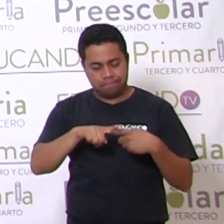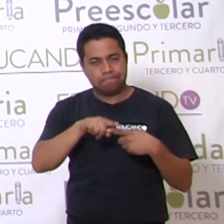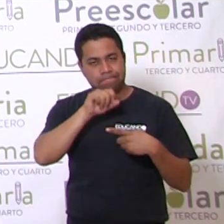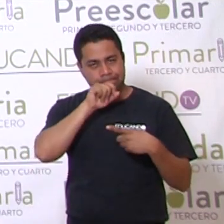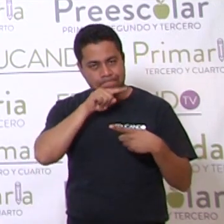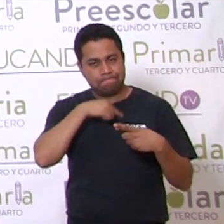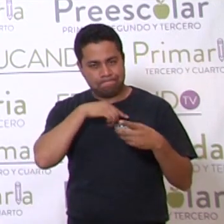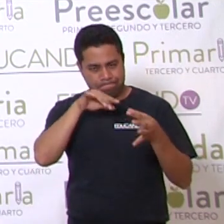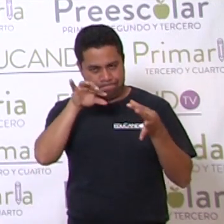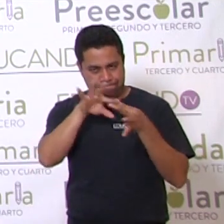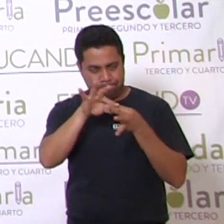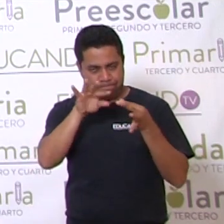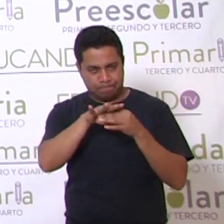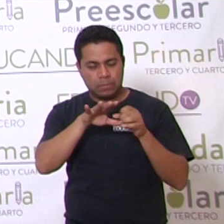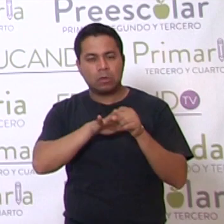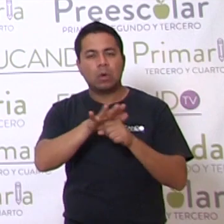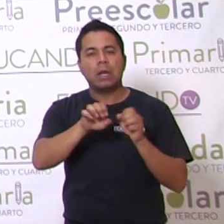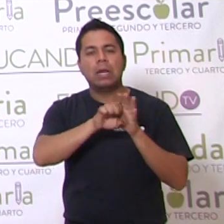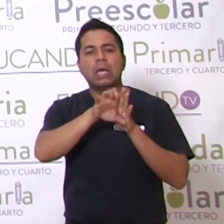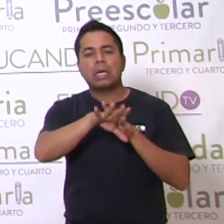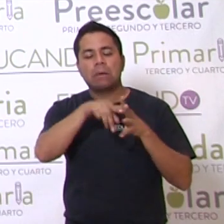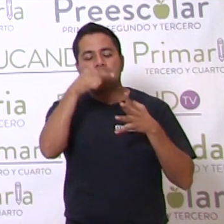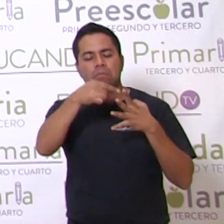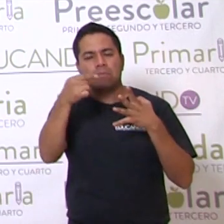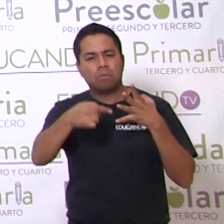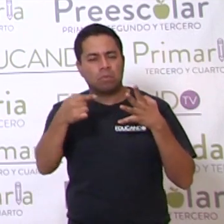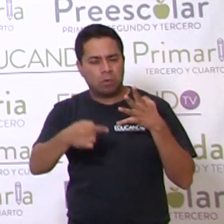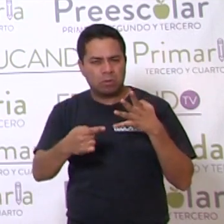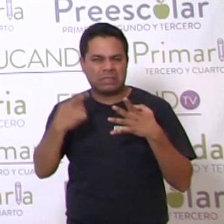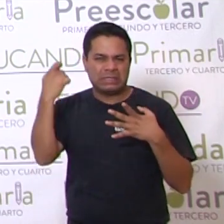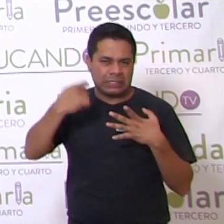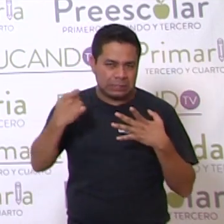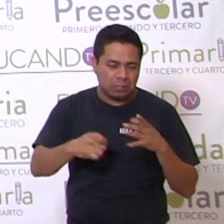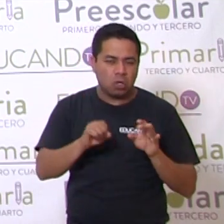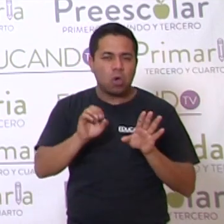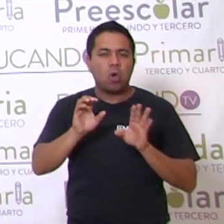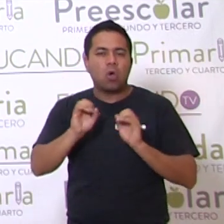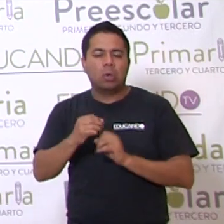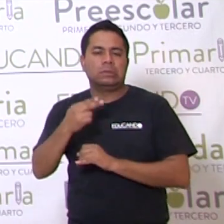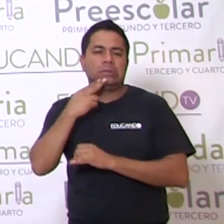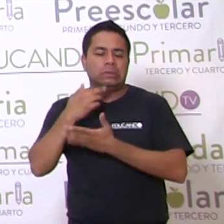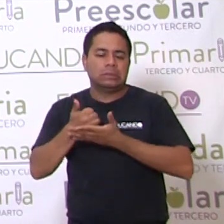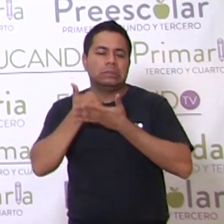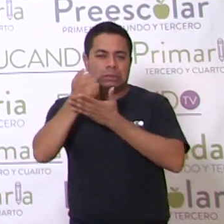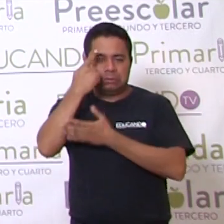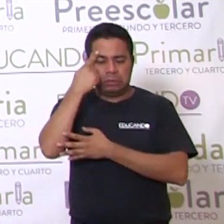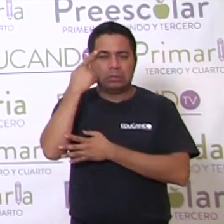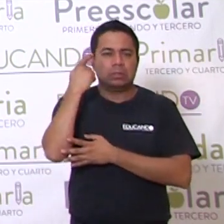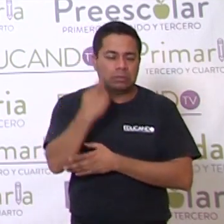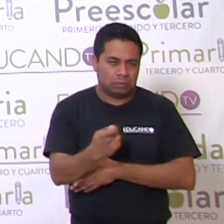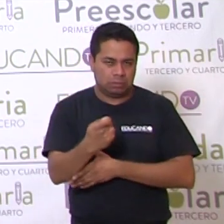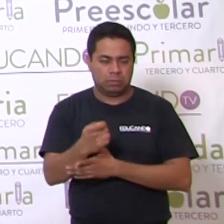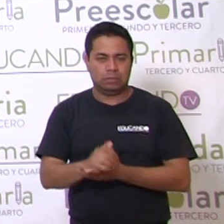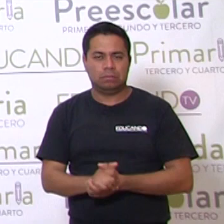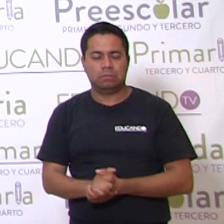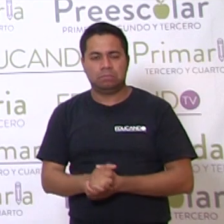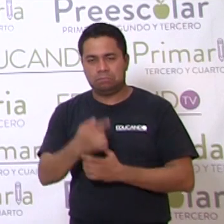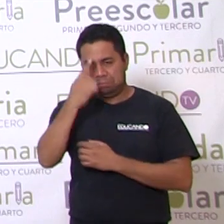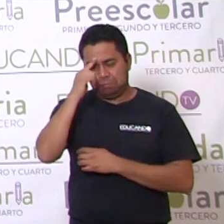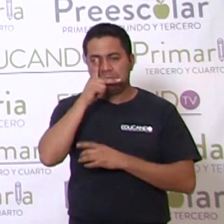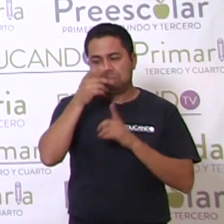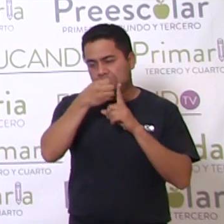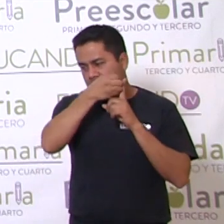poder recordar lo que son y para qué nos sirven de forma muy exacta las